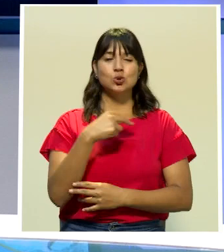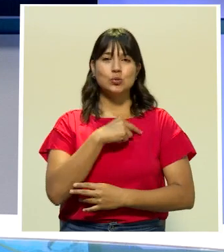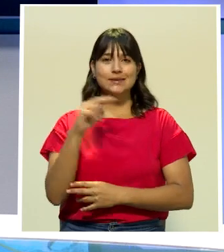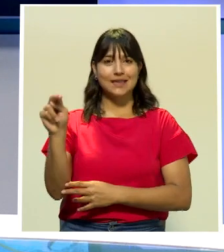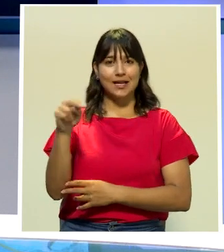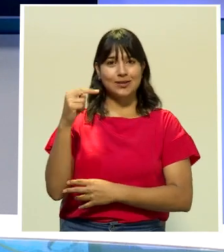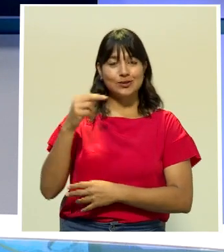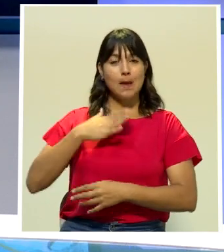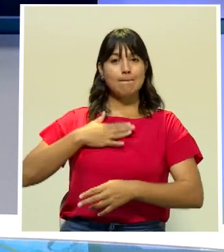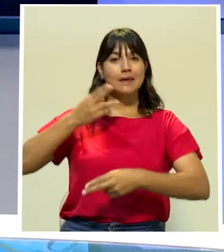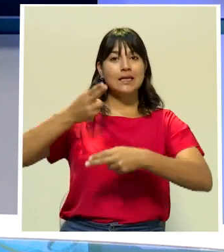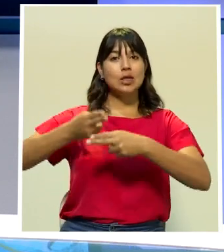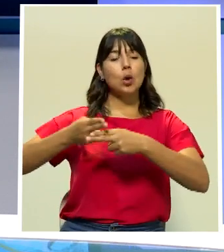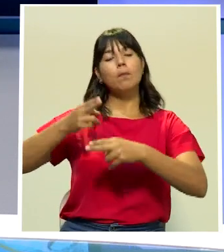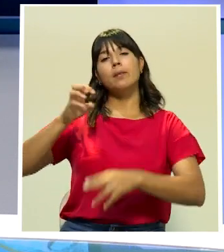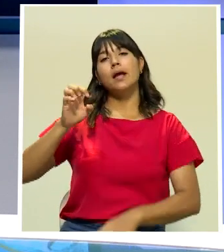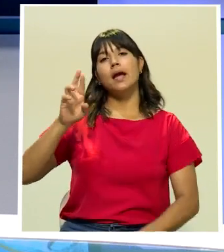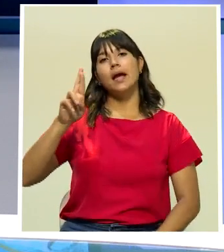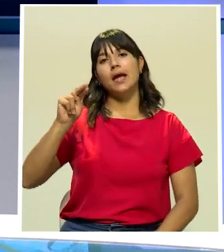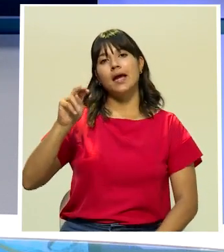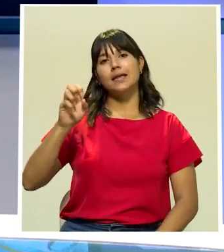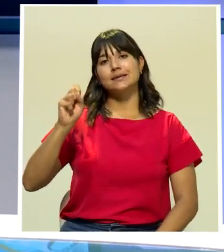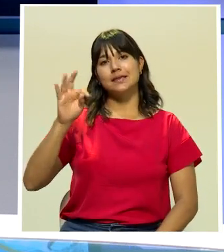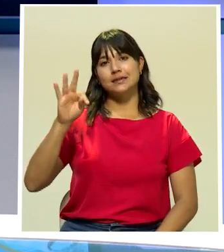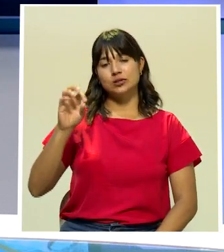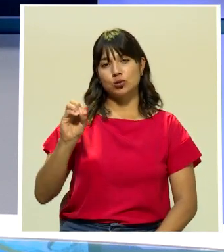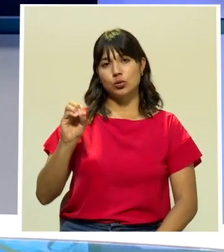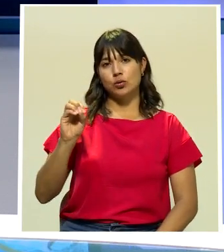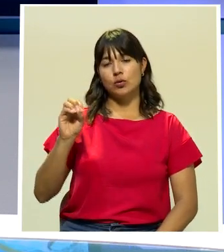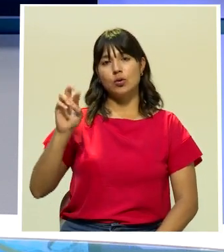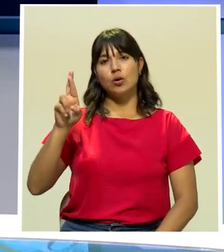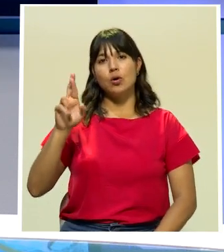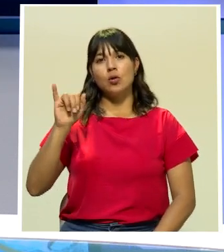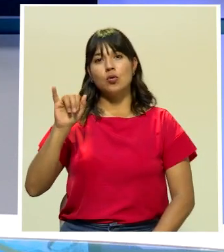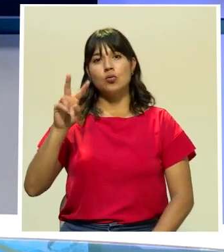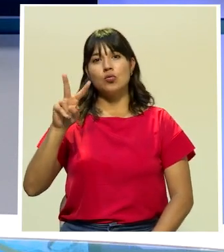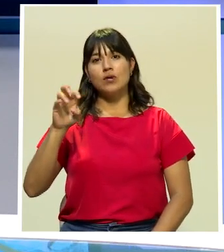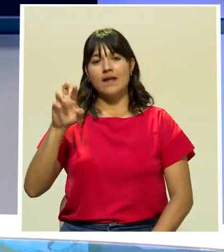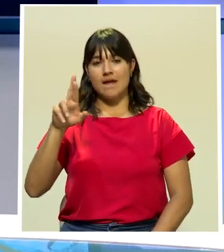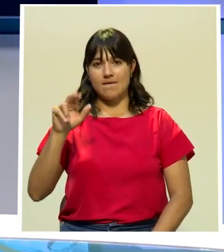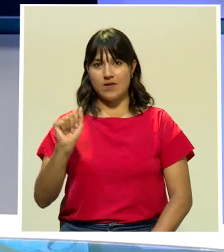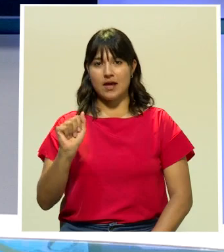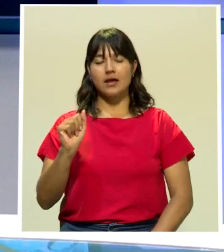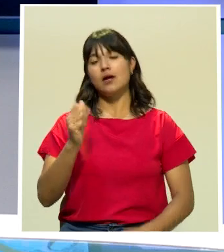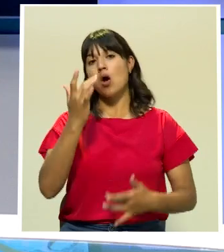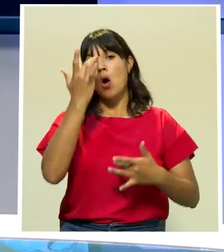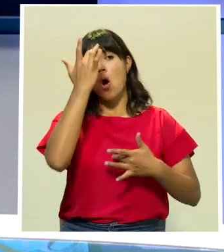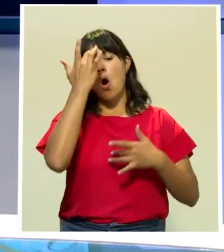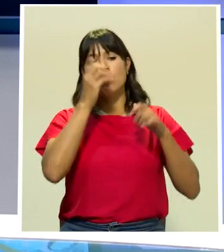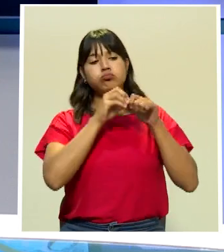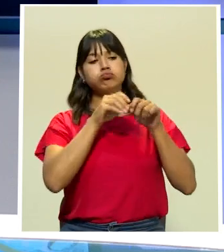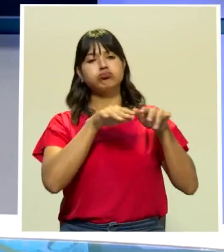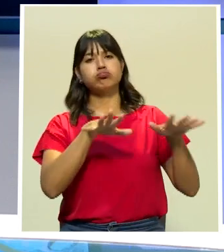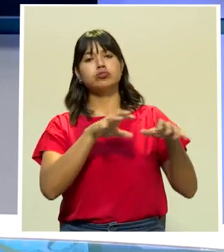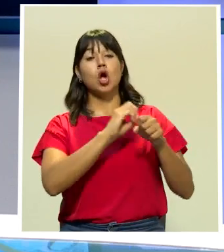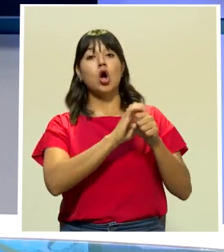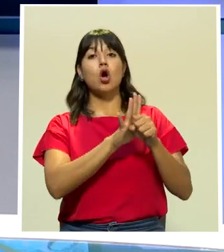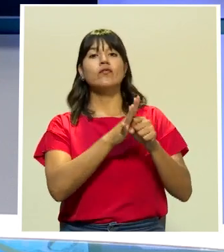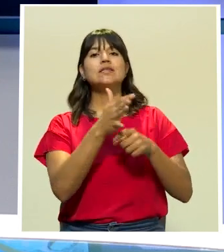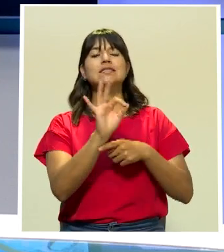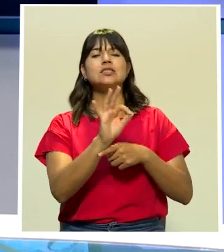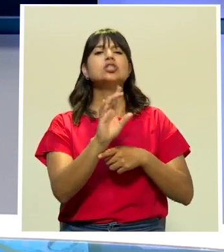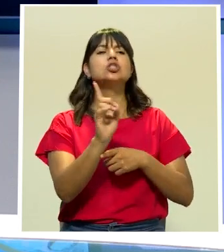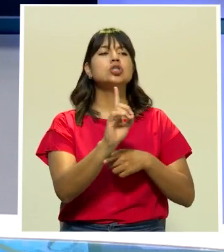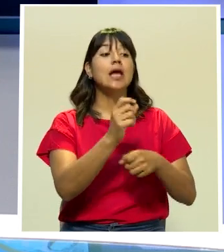nosotros. Soy Ernesto Rivera. Un brote de COVID-19 entre funcionarios